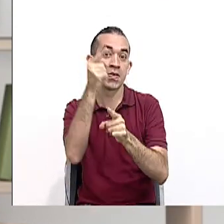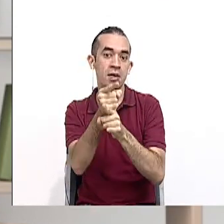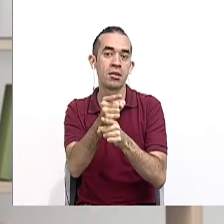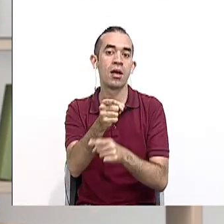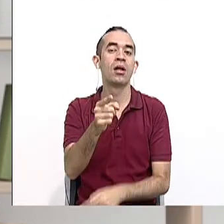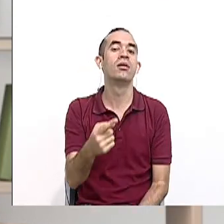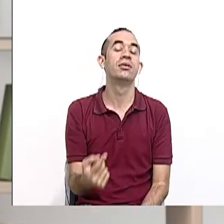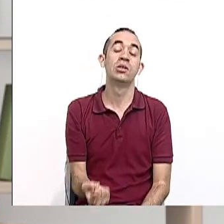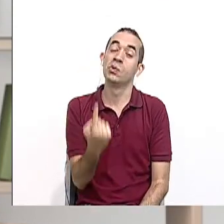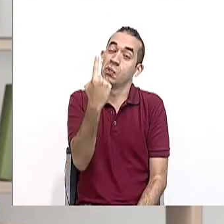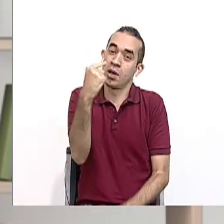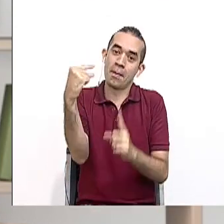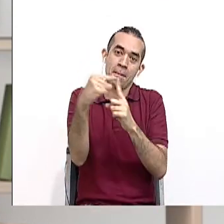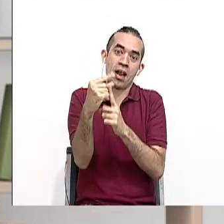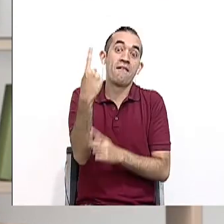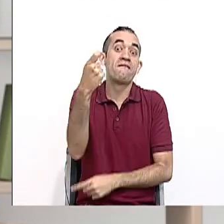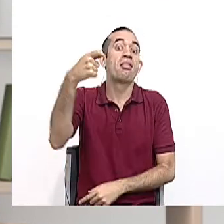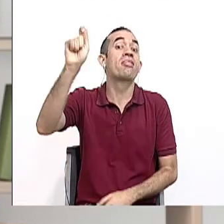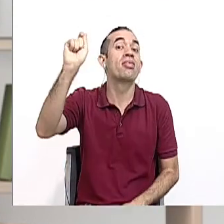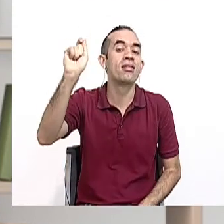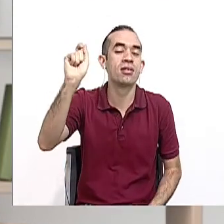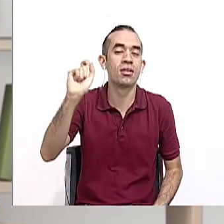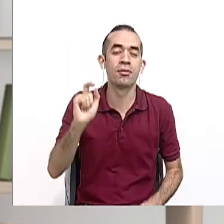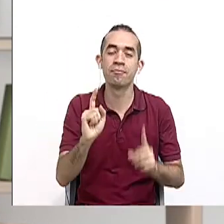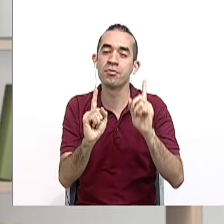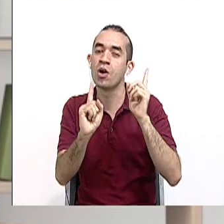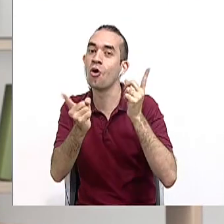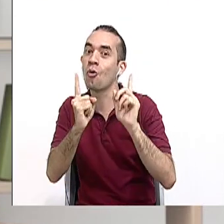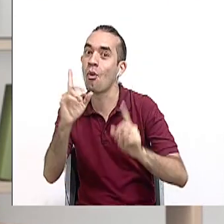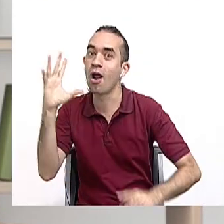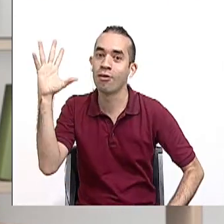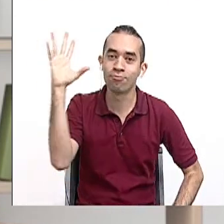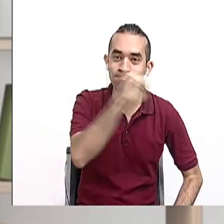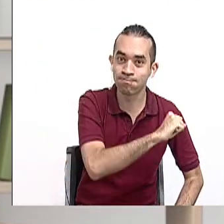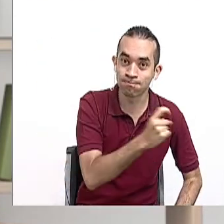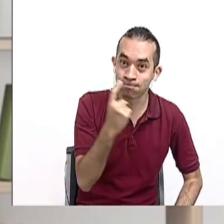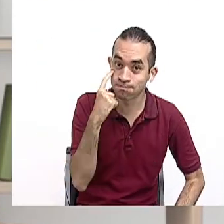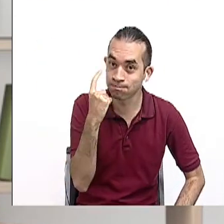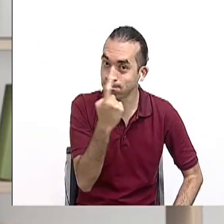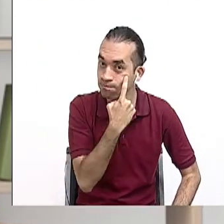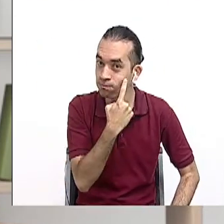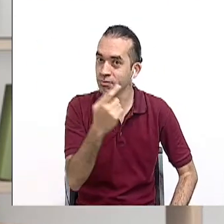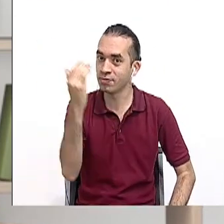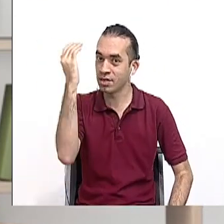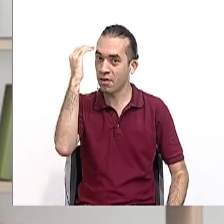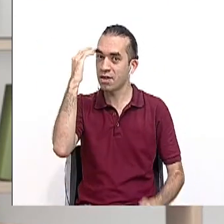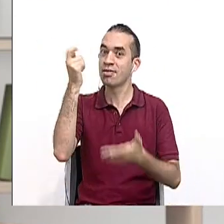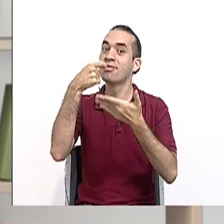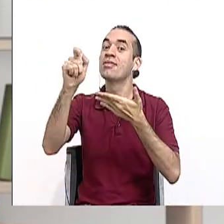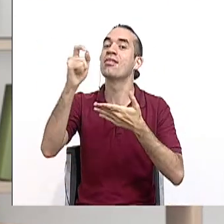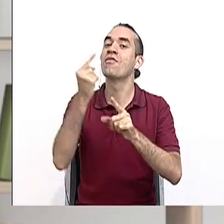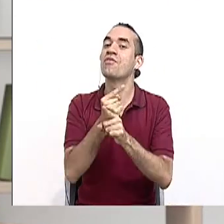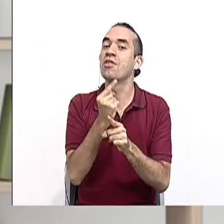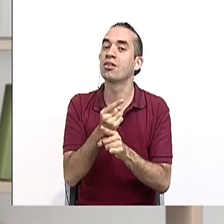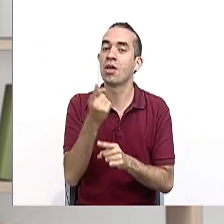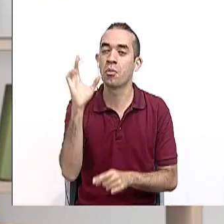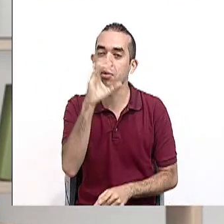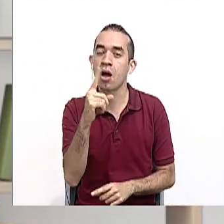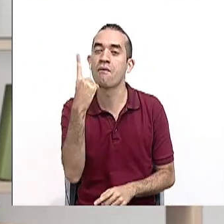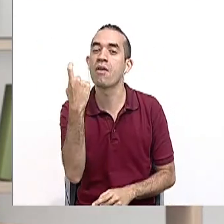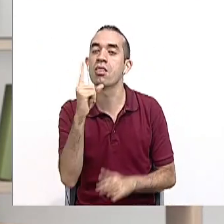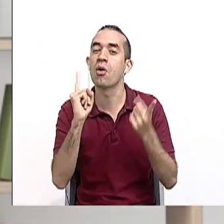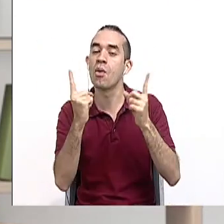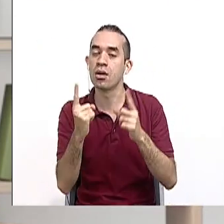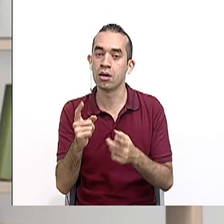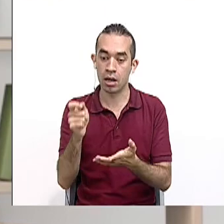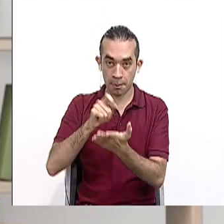viene una palabra sin tilde. A ver si ustedes han reconocido bien cuándo tildar las palabras. Yo les dejo ese reto, quiero ver que verifiquen. Tengan